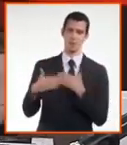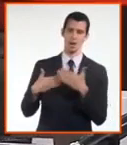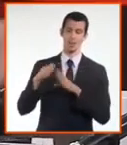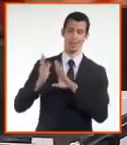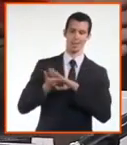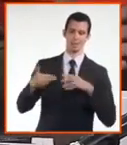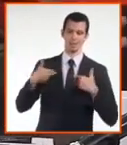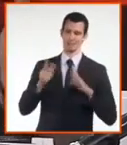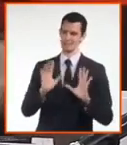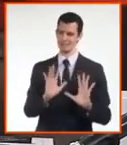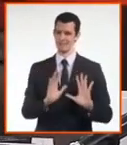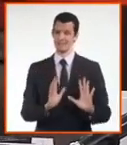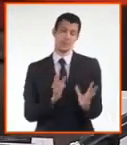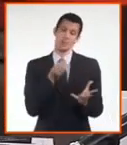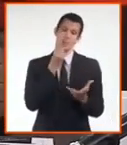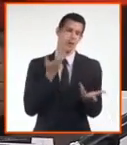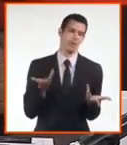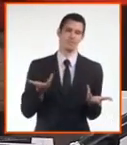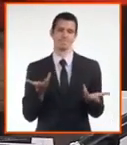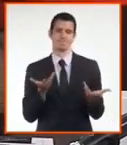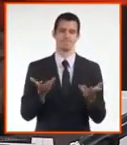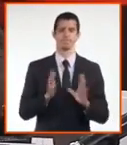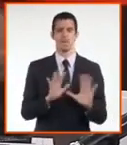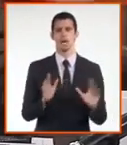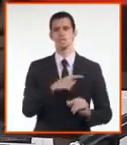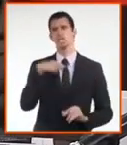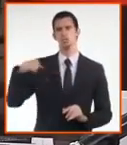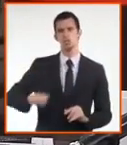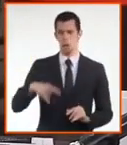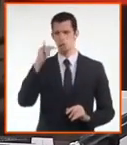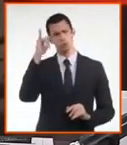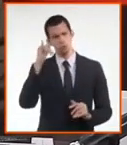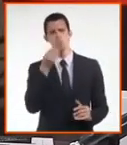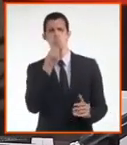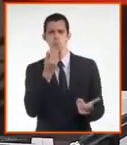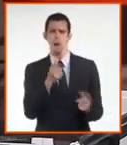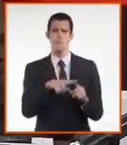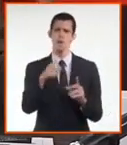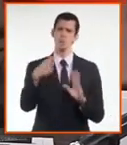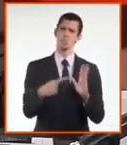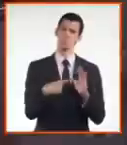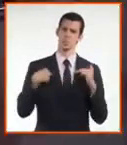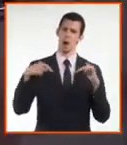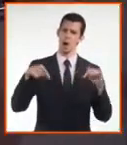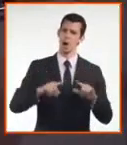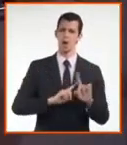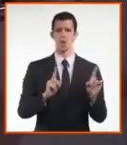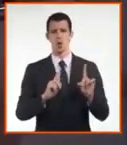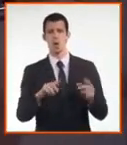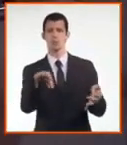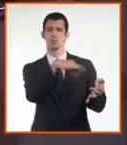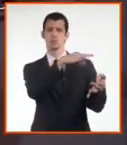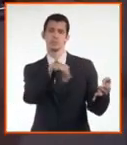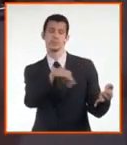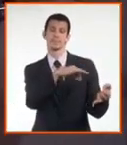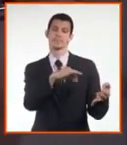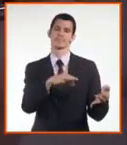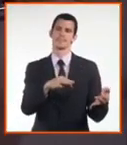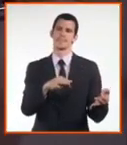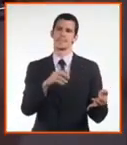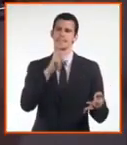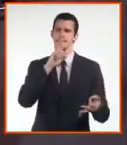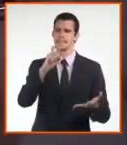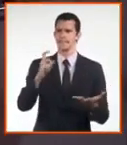afectados de 56 trabajadores afectados que hemos tenido que reubicar algunos y otros están interruptos ya que hay aún